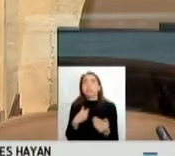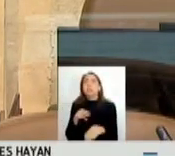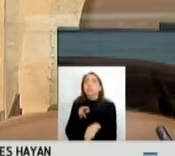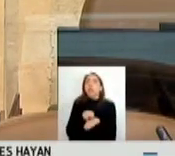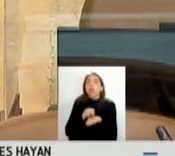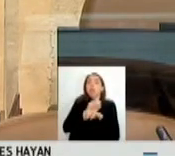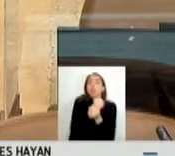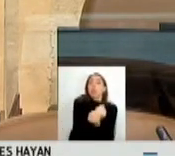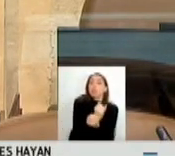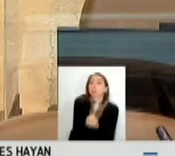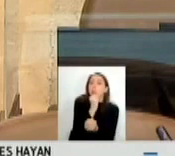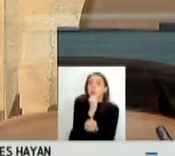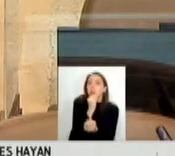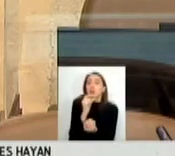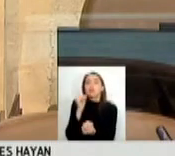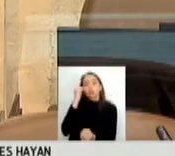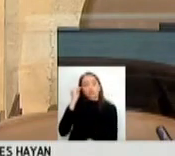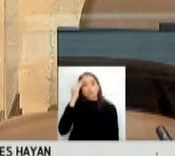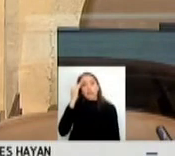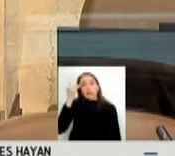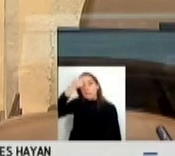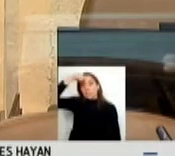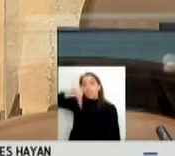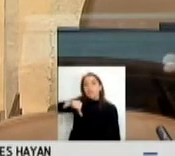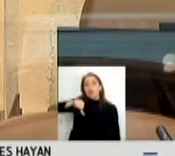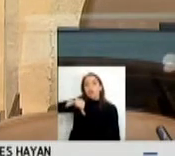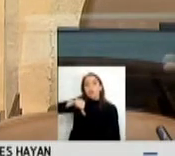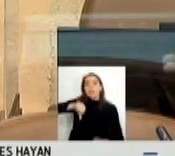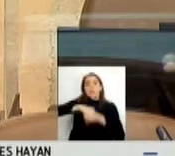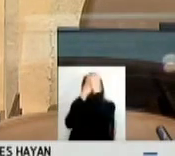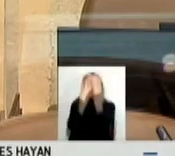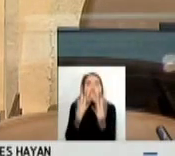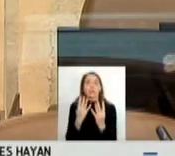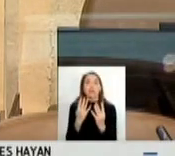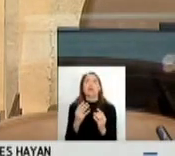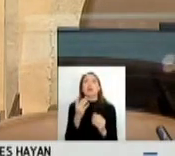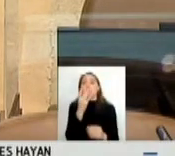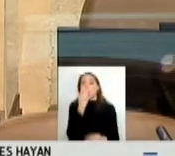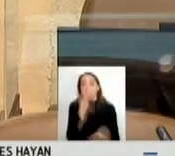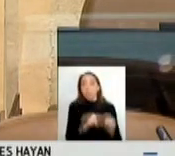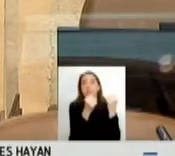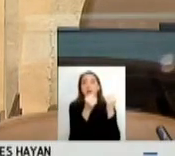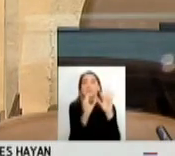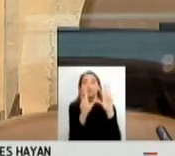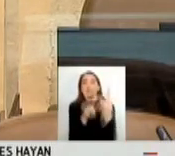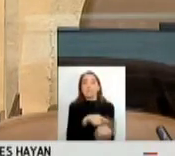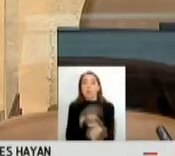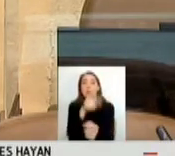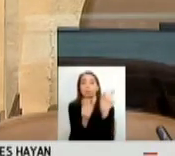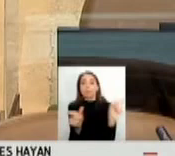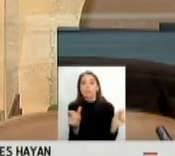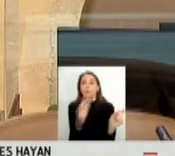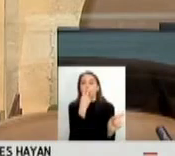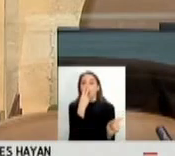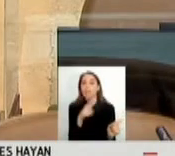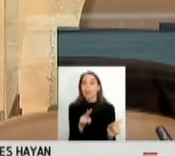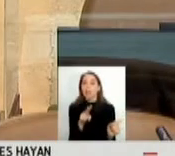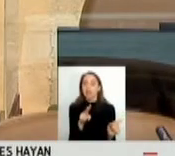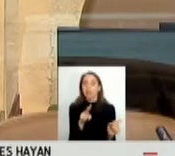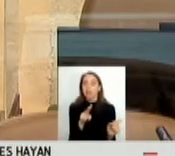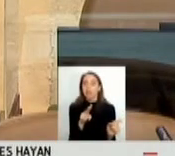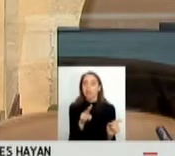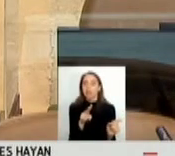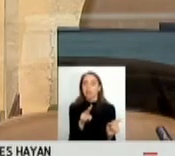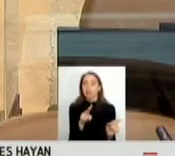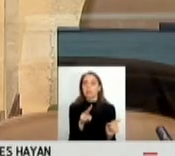cumpliendo una condena. El daño se le hace a las familias, a personas que nada tuvieron que ver respecto de